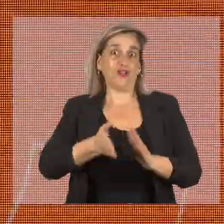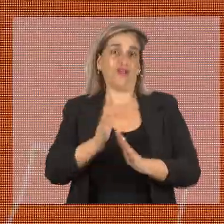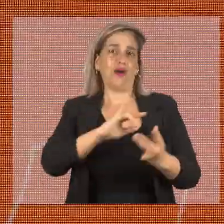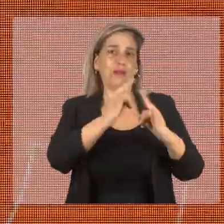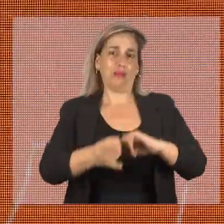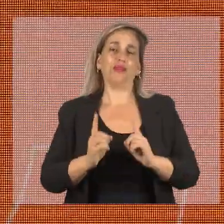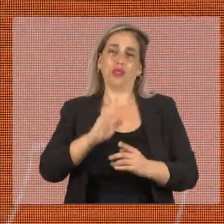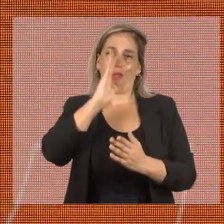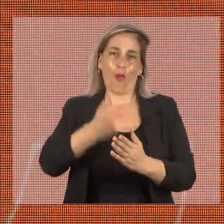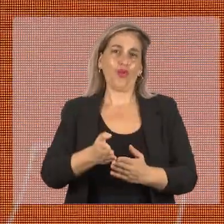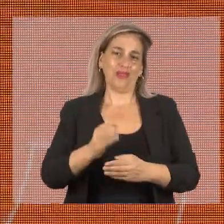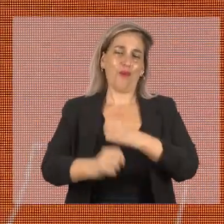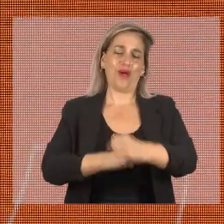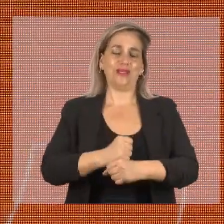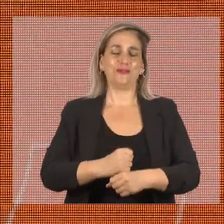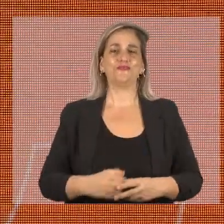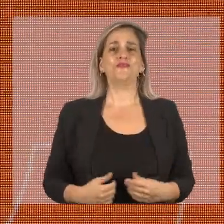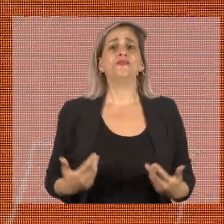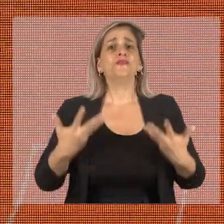última. Quiero